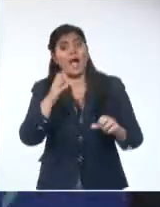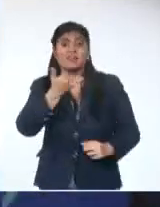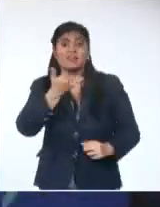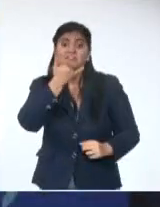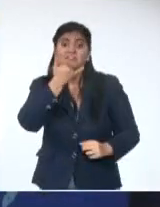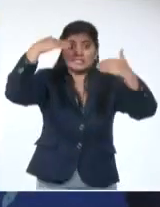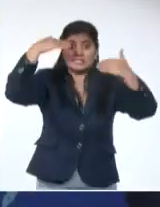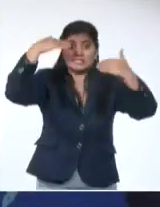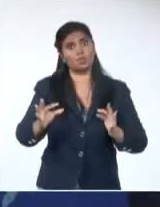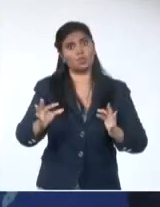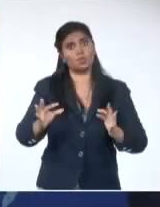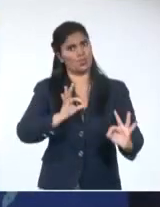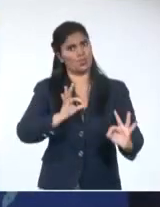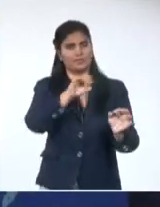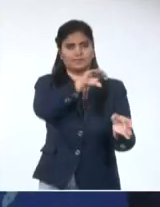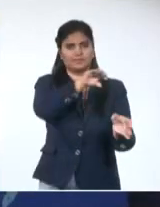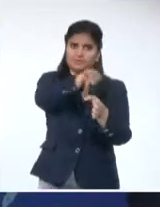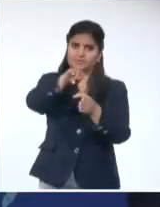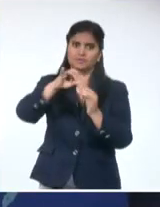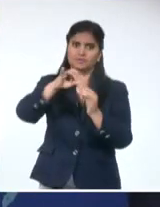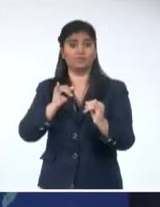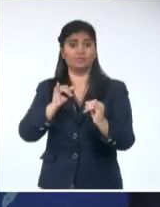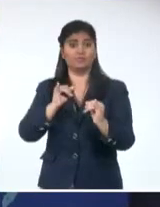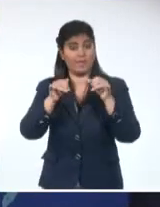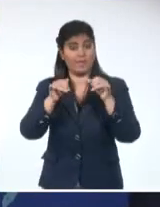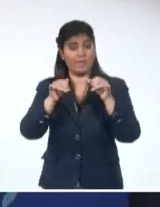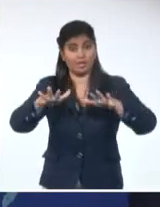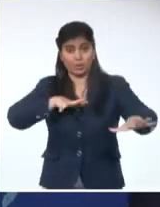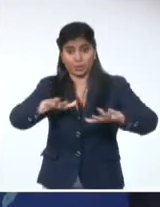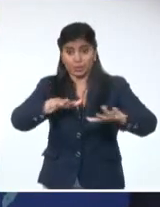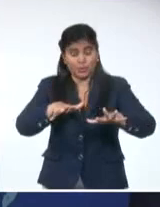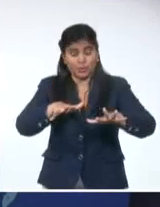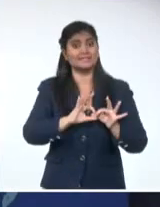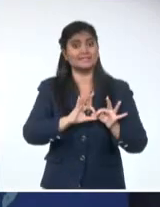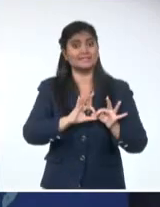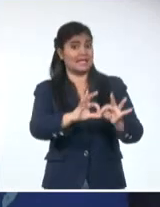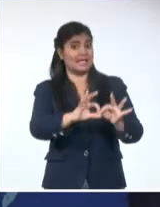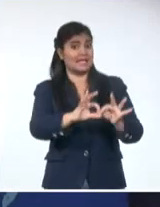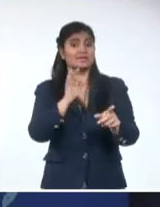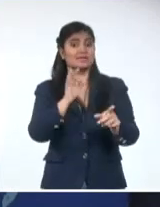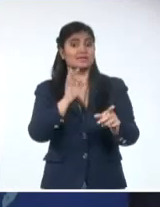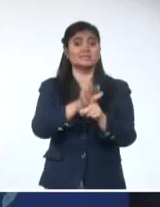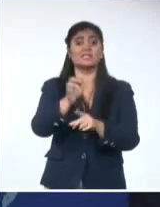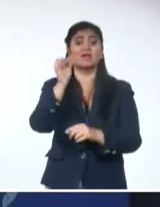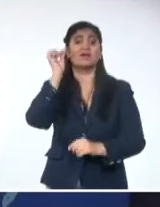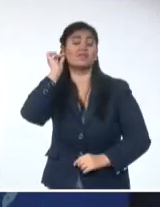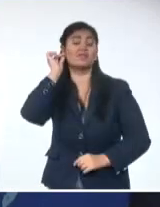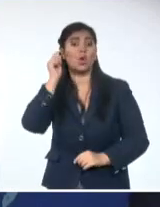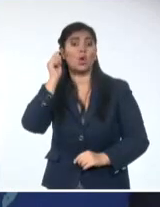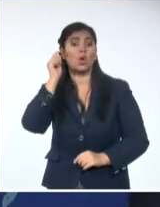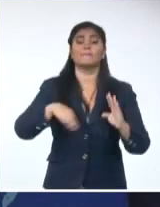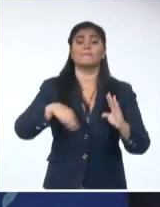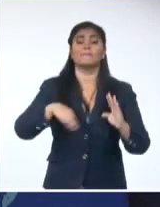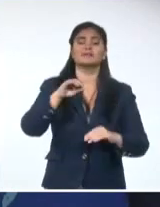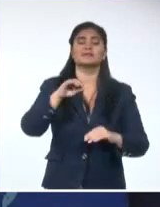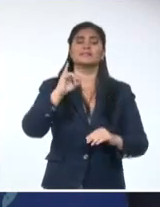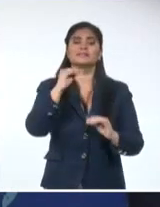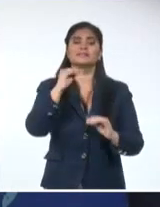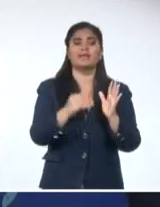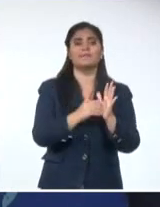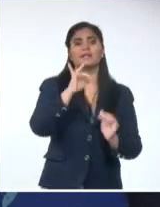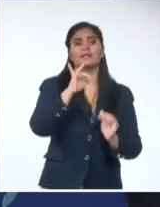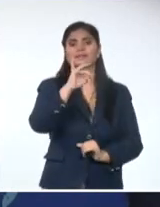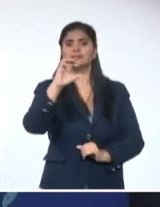y a pesar de los devastadores terremotos de principio de Febrero que ocasionaron la muerte a más de 6.700 sirios Estados Unidos